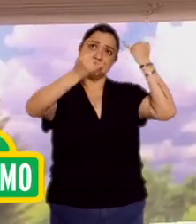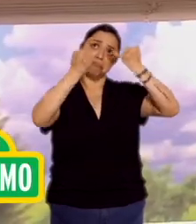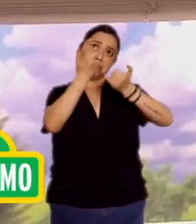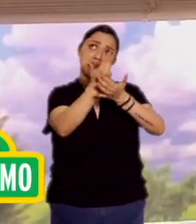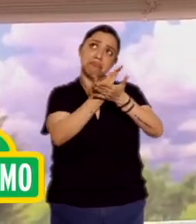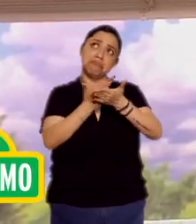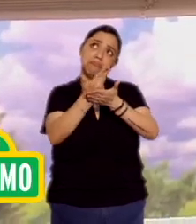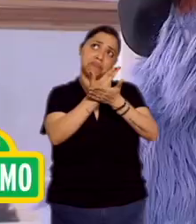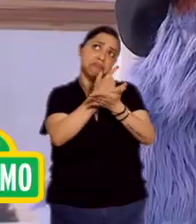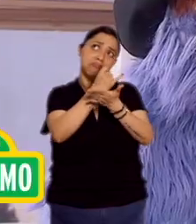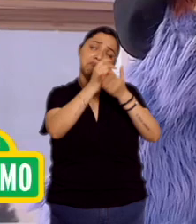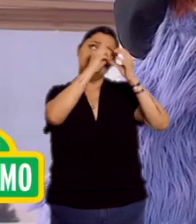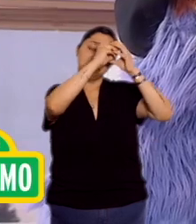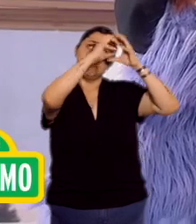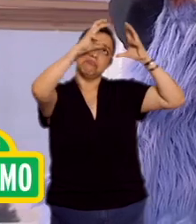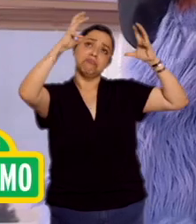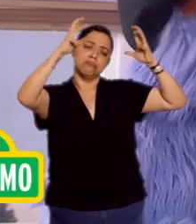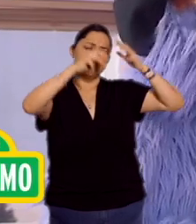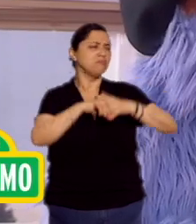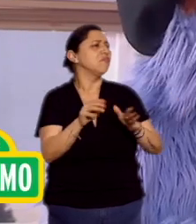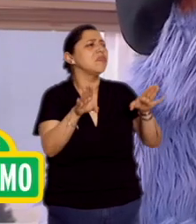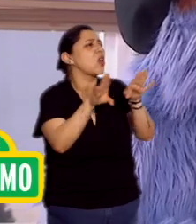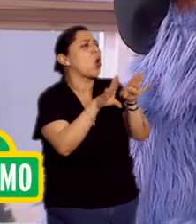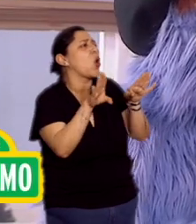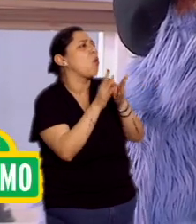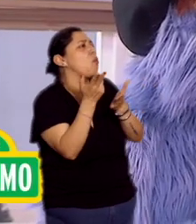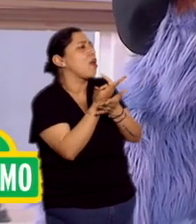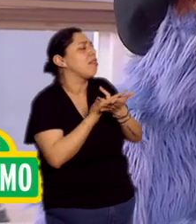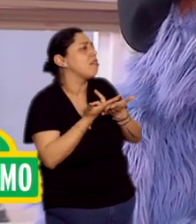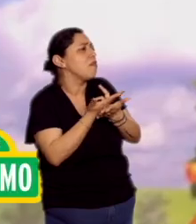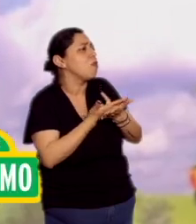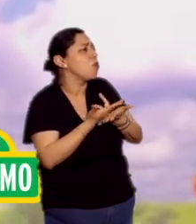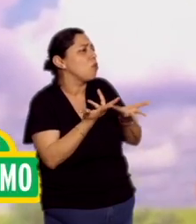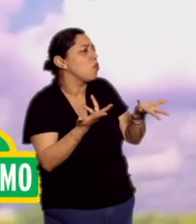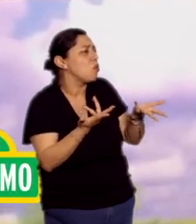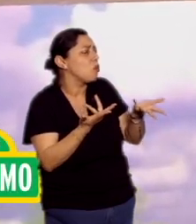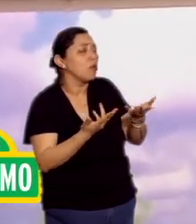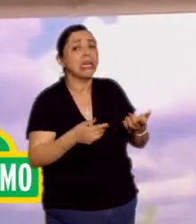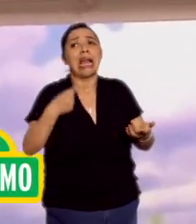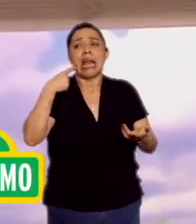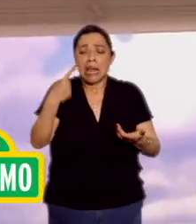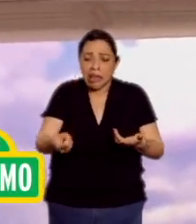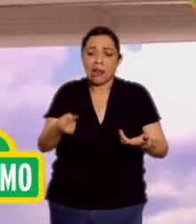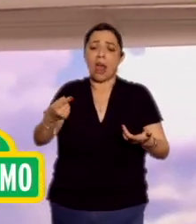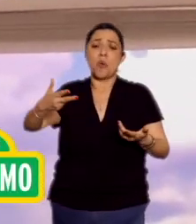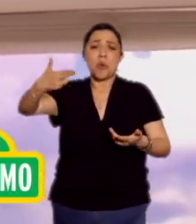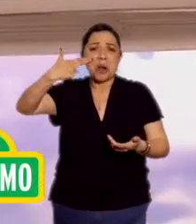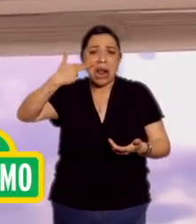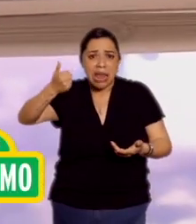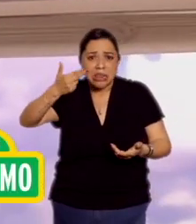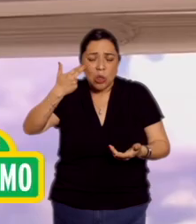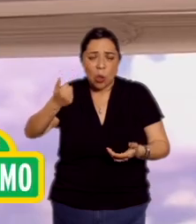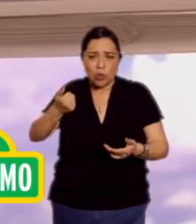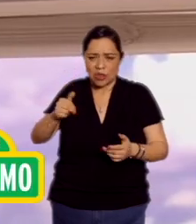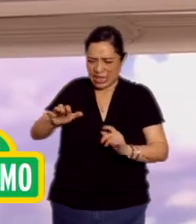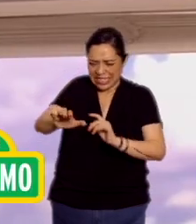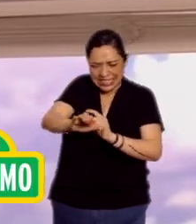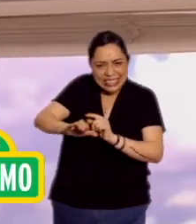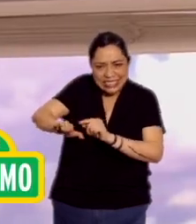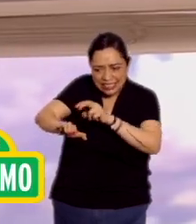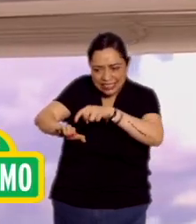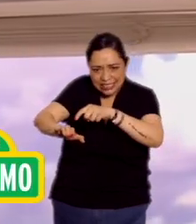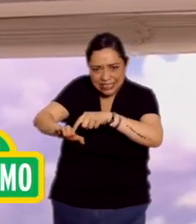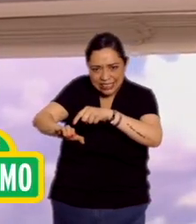dibujo. ¿Y cómo era, Abelardo? Sí. Ah, pues era un ratón de computador con